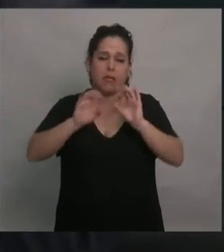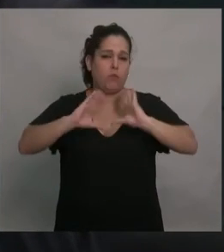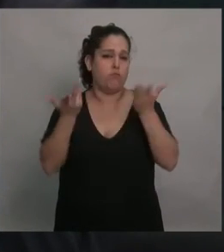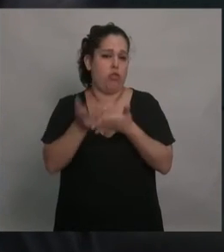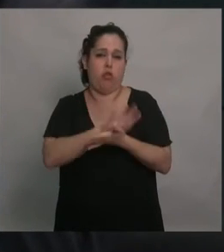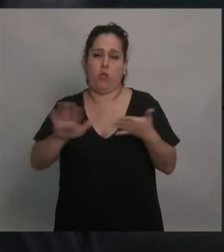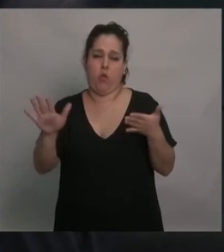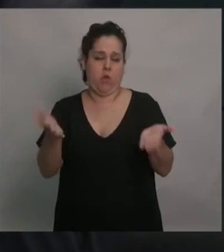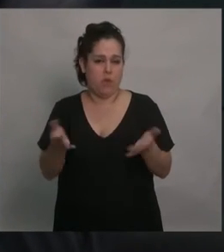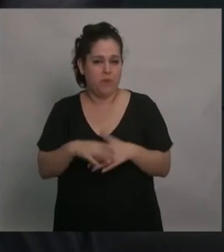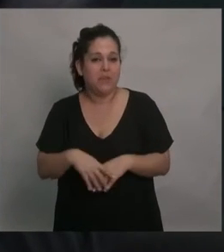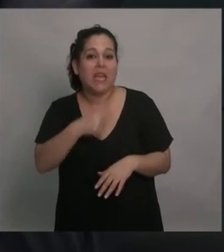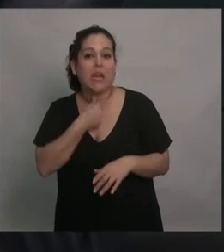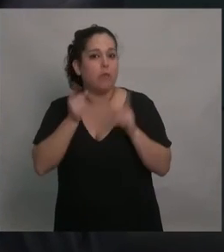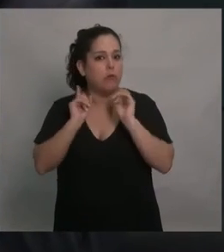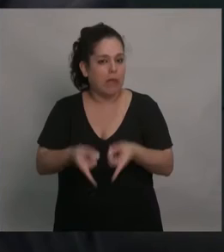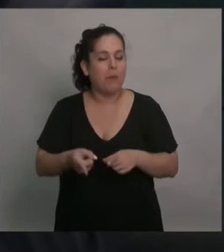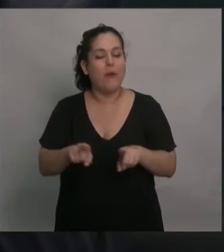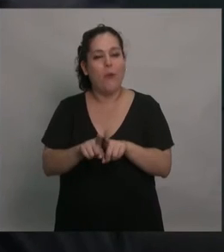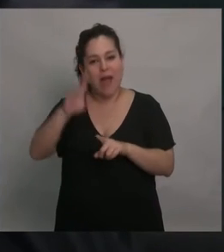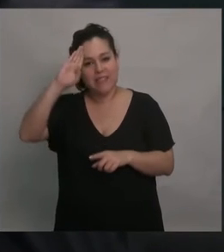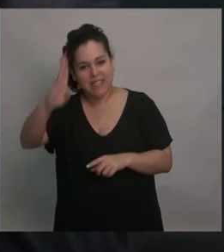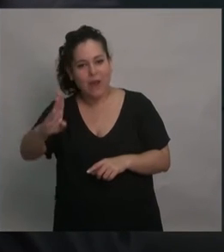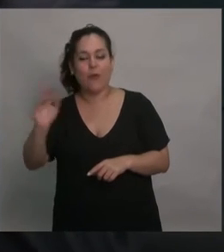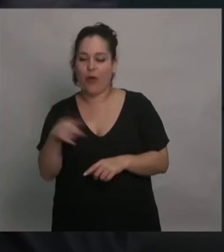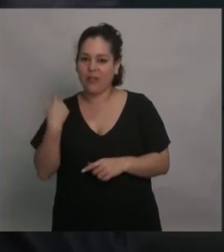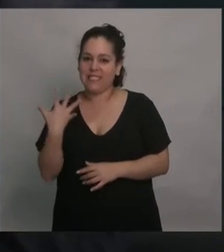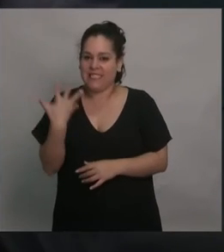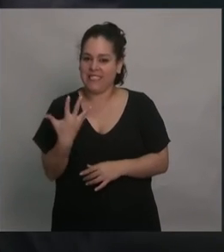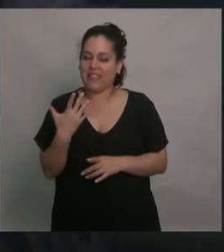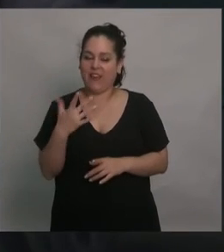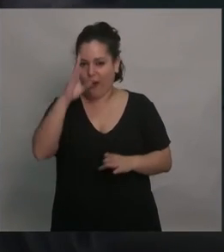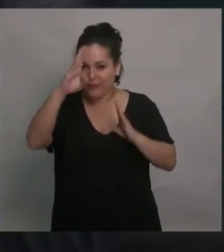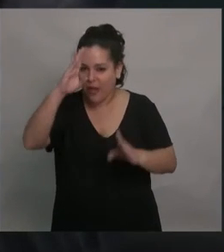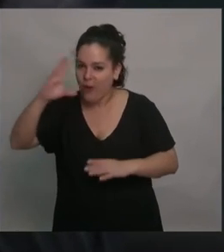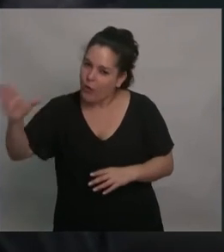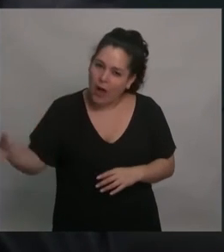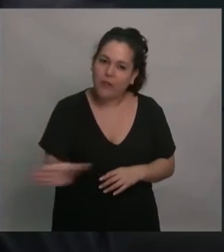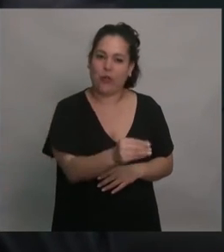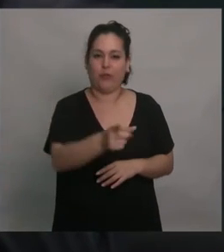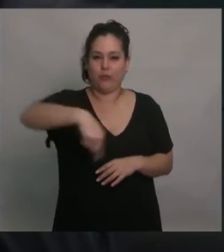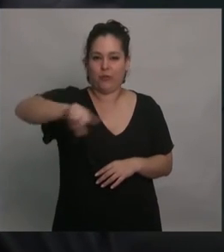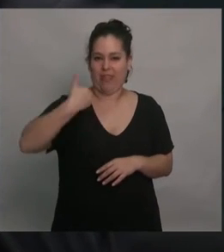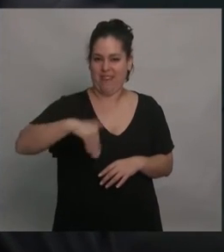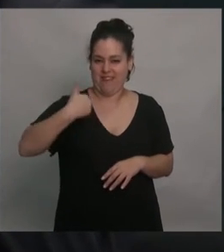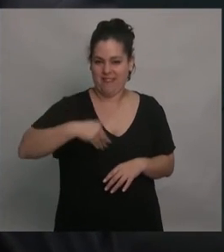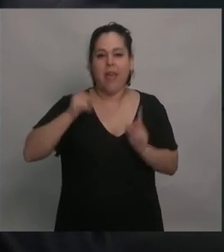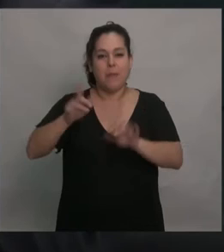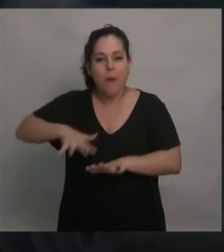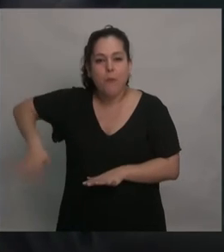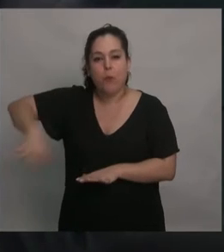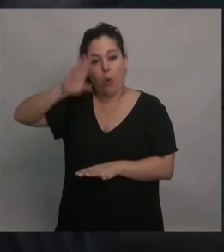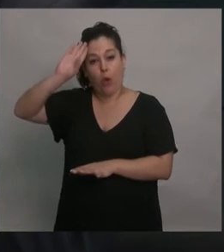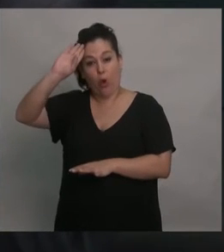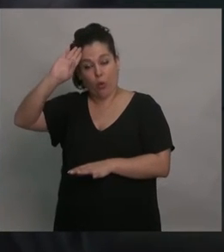Queremos a la misma vez traerle el saludo de los cinco, el saludo de todo el pueblo cubano y